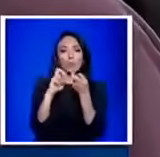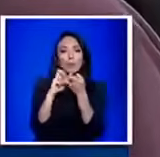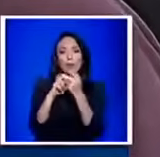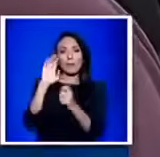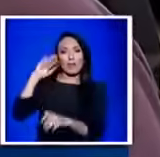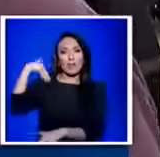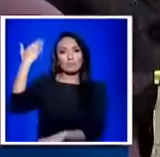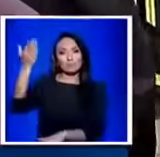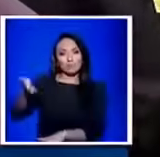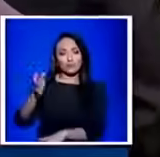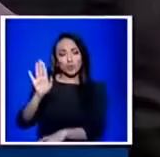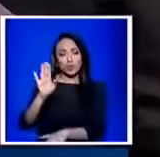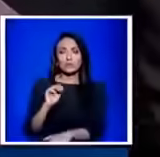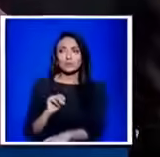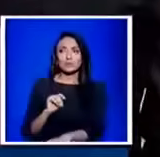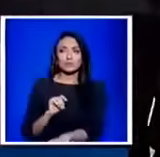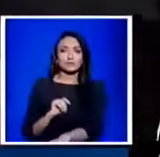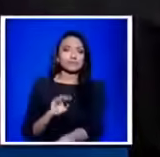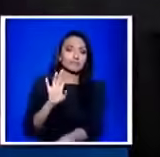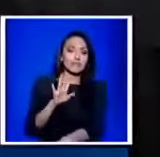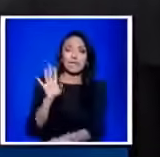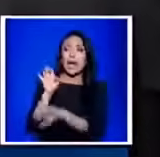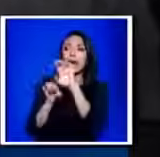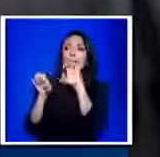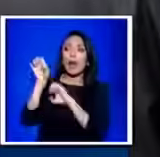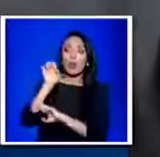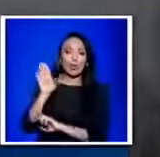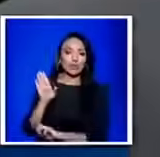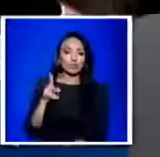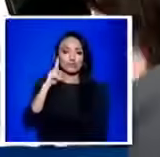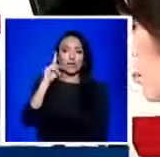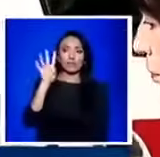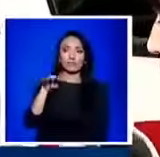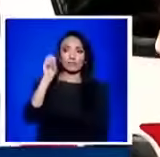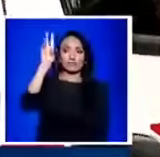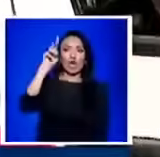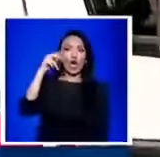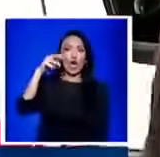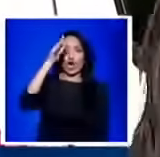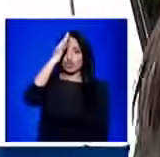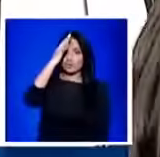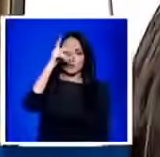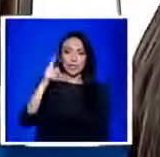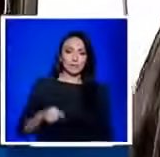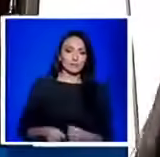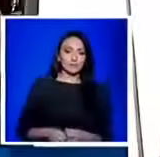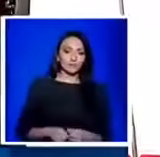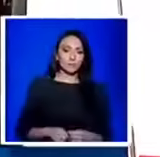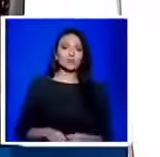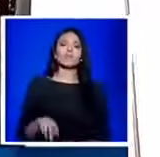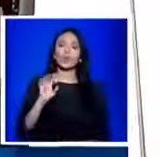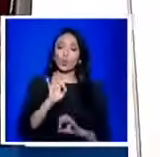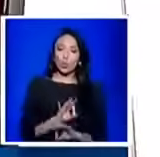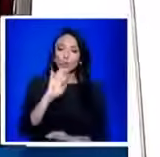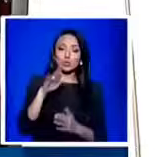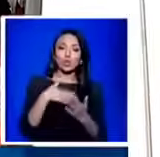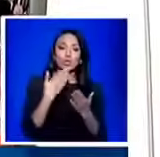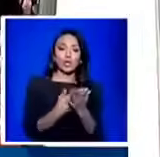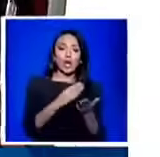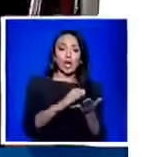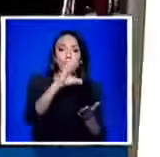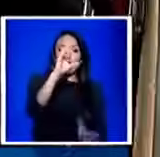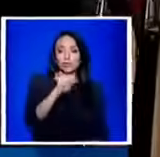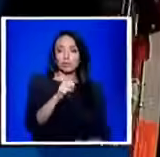posteriores. Eso nos están valorando para ya llevarle a una casa asistencial. ¿Llegaba al colegio en ese momento? Llegaba al colegio en la mañana a